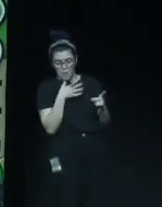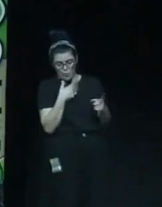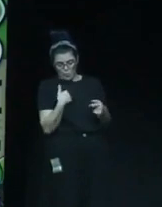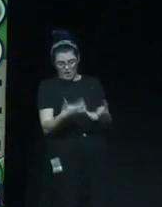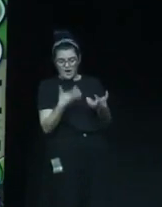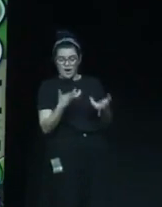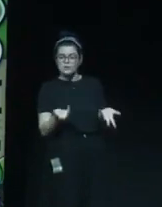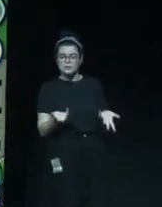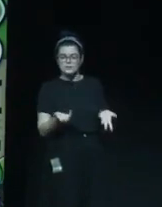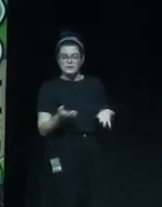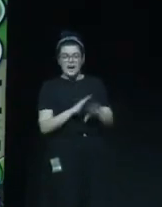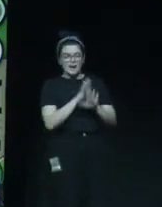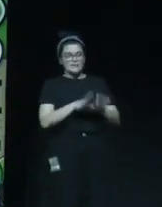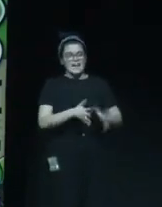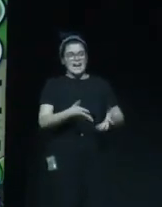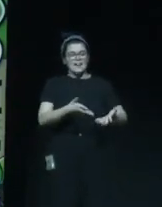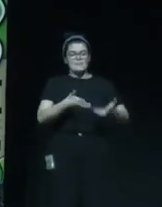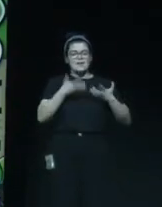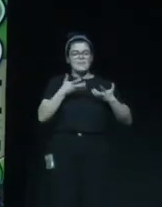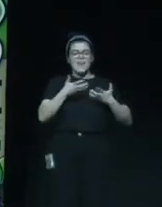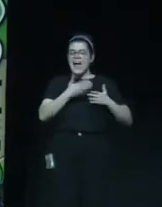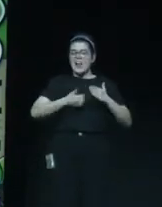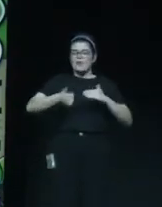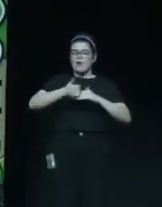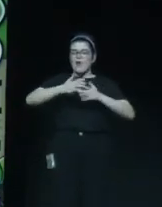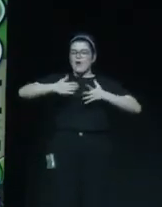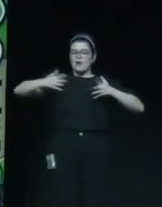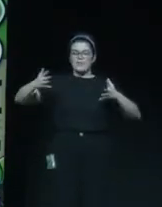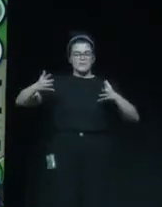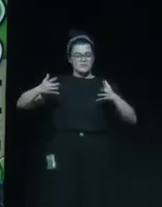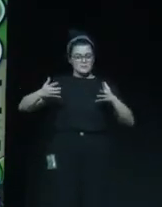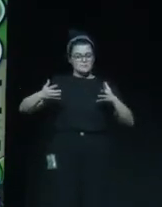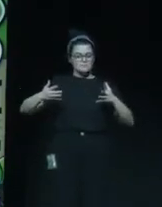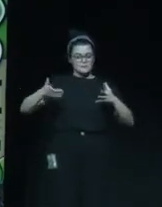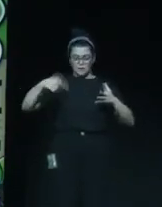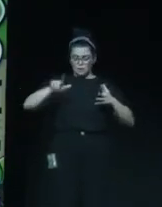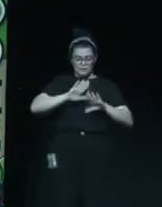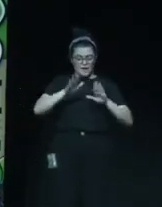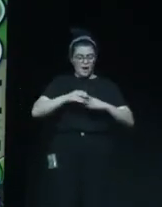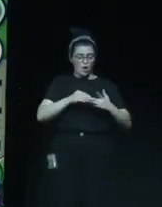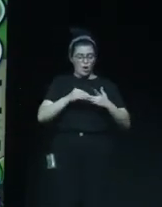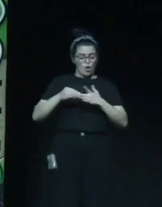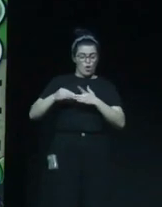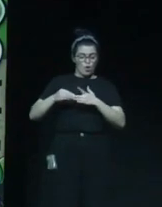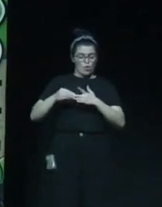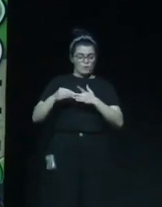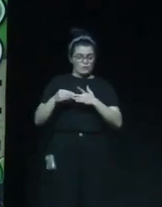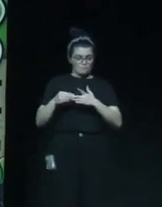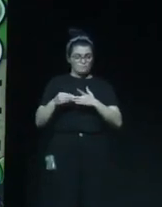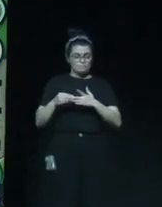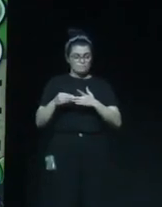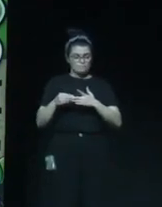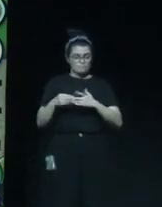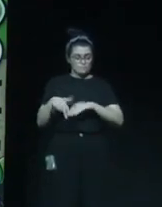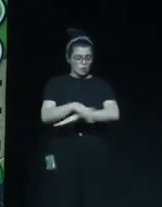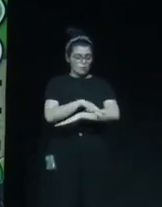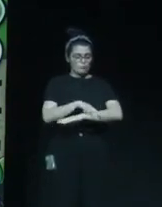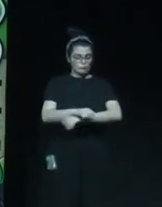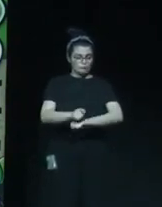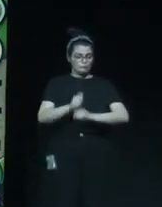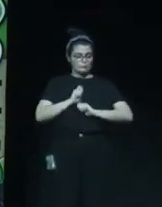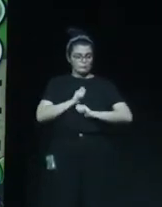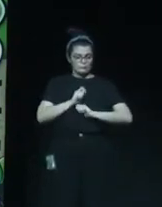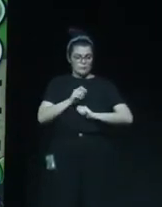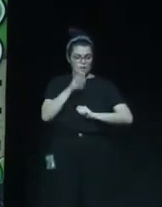siempre beneficia a los grandes, y ellos van a gobernar, y les da igual que no haya votado nadie, porque ya ha habido